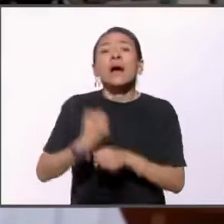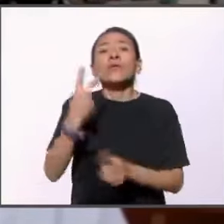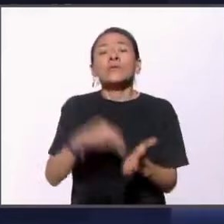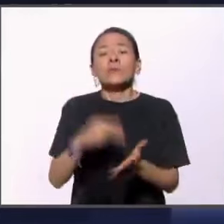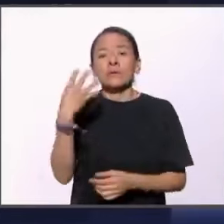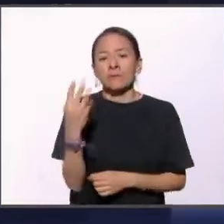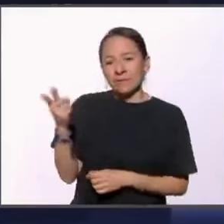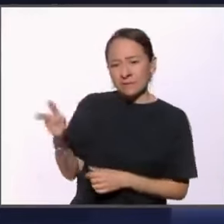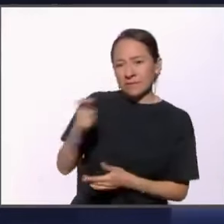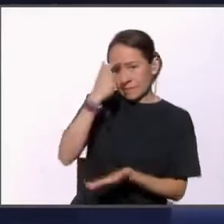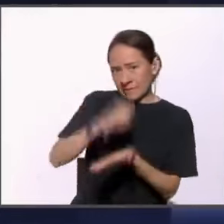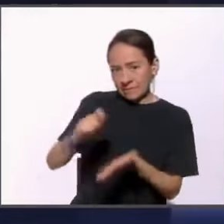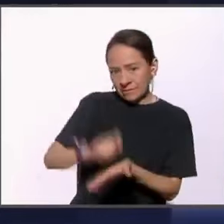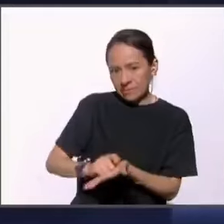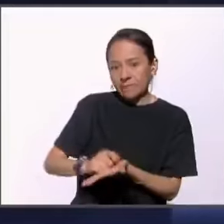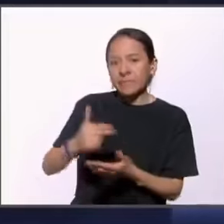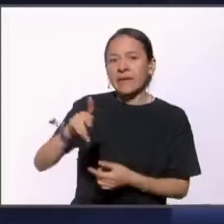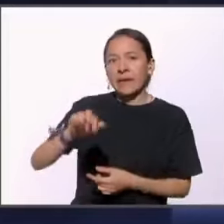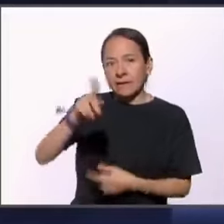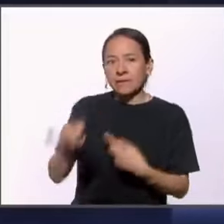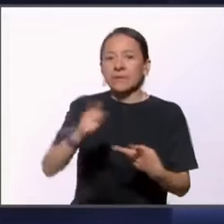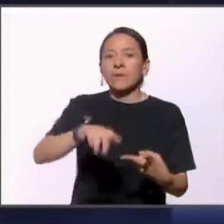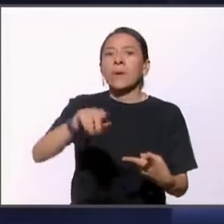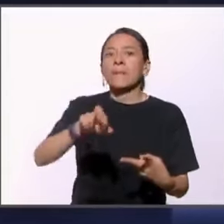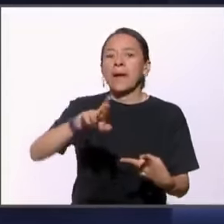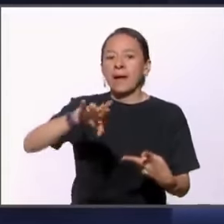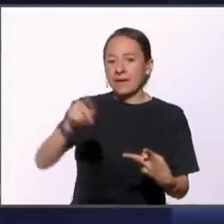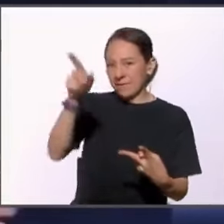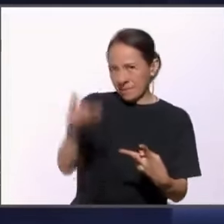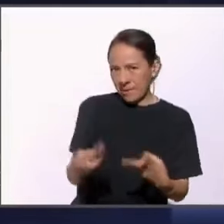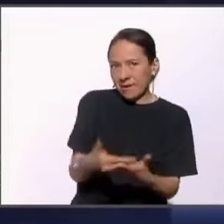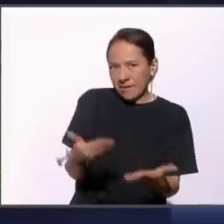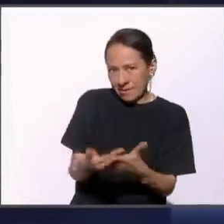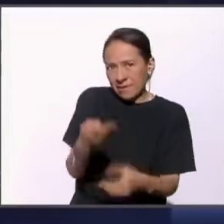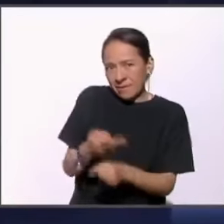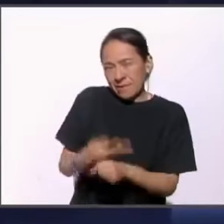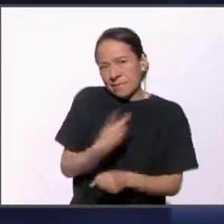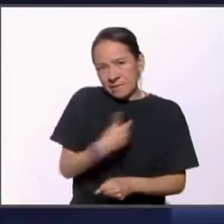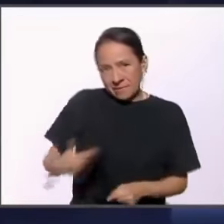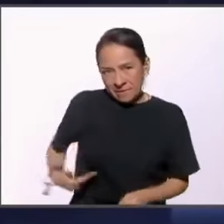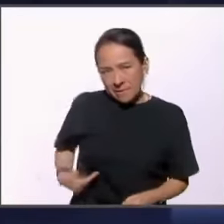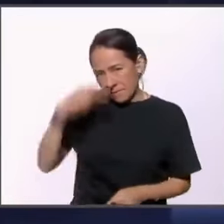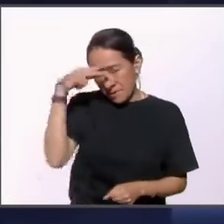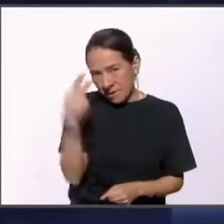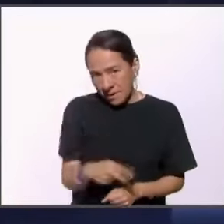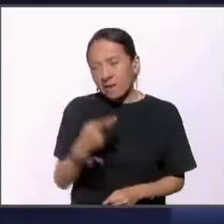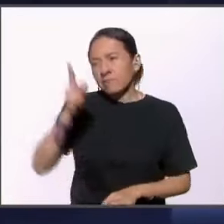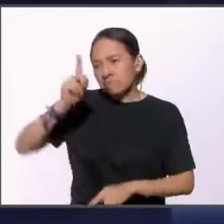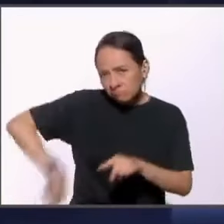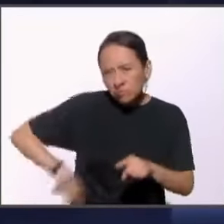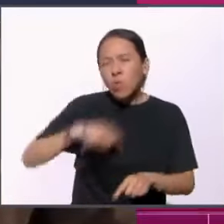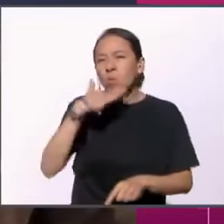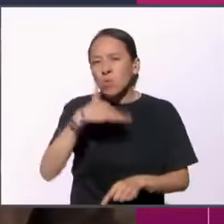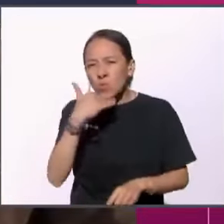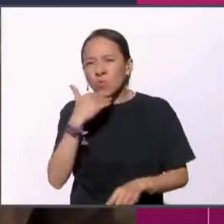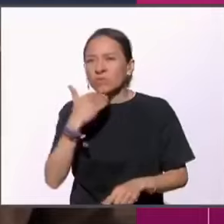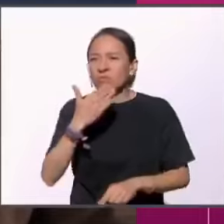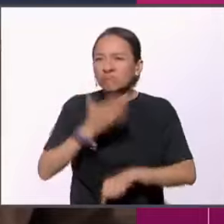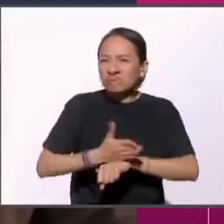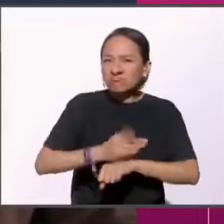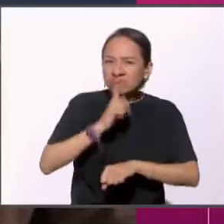Aguilar Camín y María Amparo Casar, actual presidenta de Mexicanos contra la Corrupción y la Impunidad, organización financiada